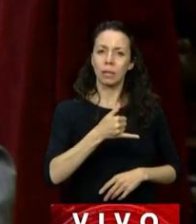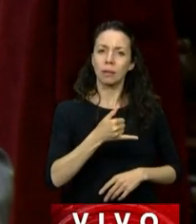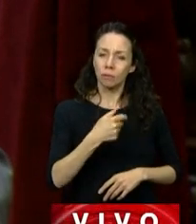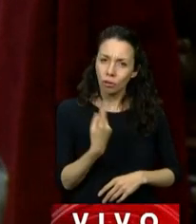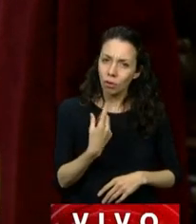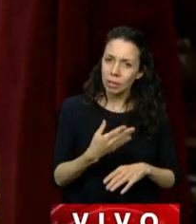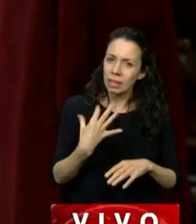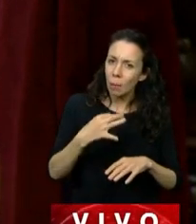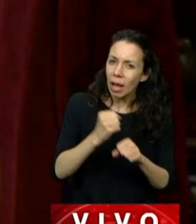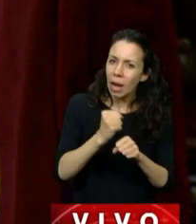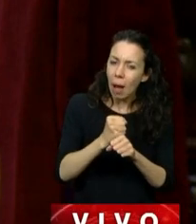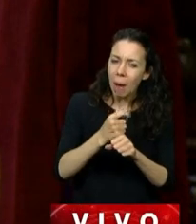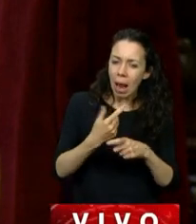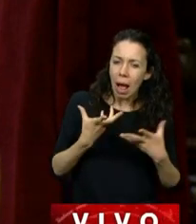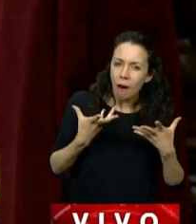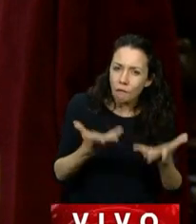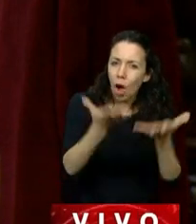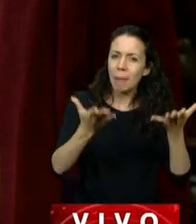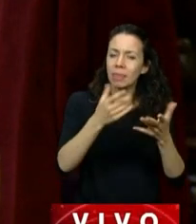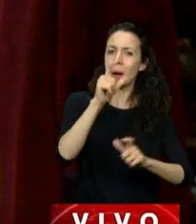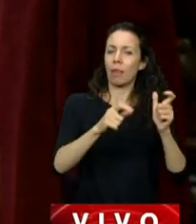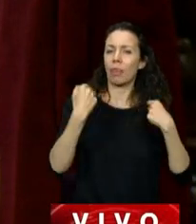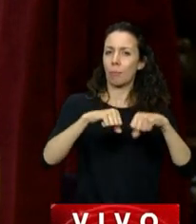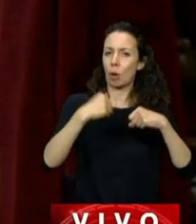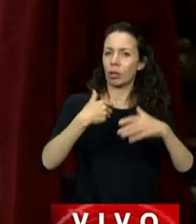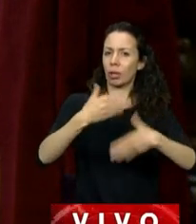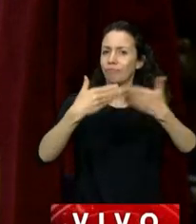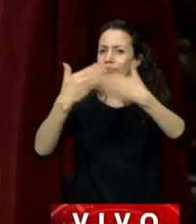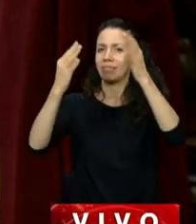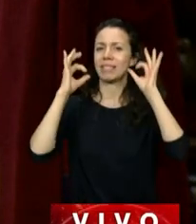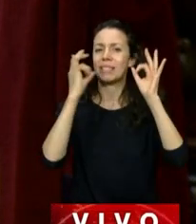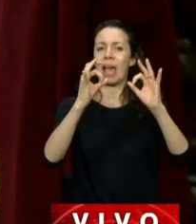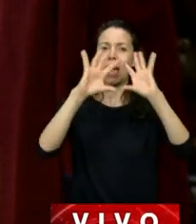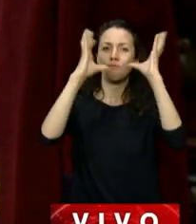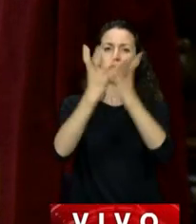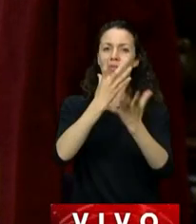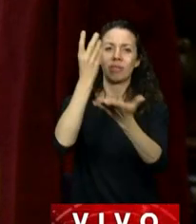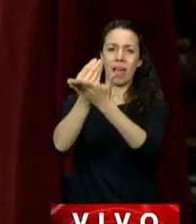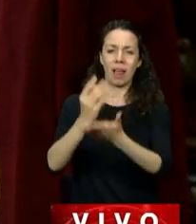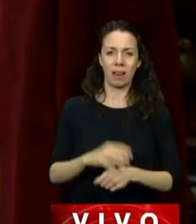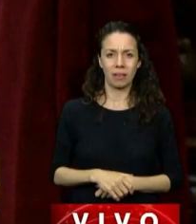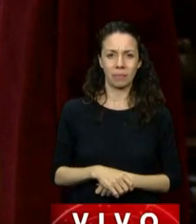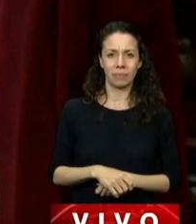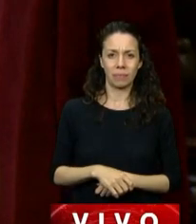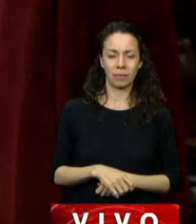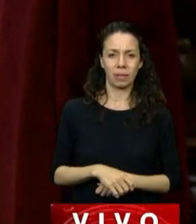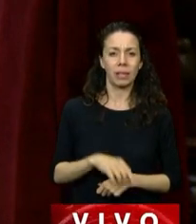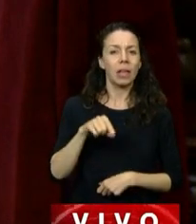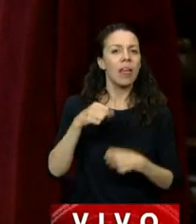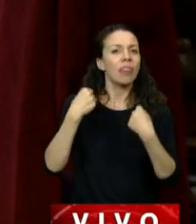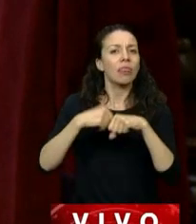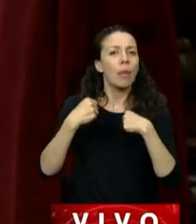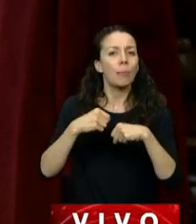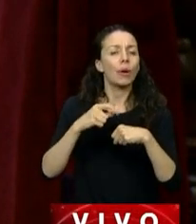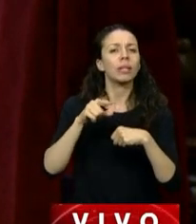que trabajar en eso. Pero pues, el presupuesto este, señor presidente, no surge de un criterio federal de diseño y de